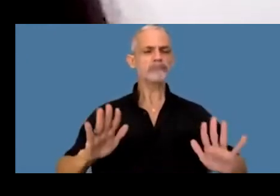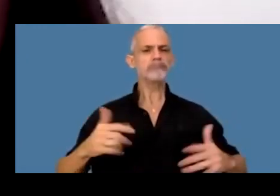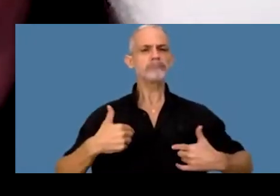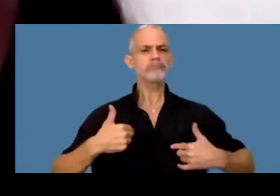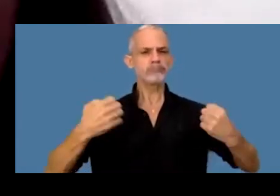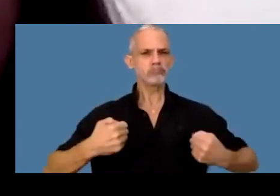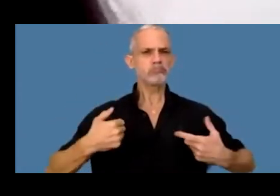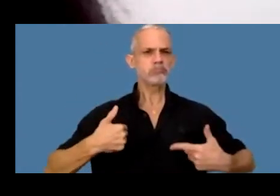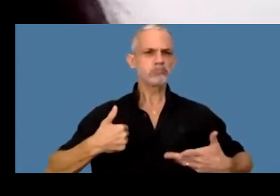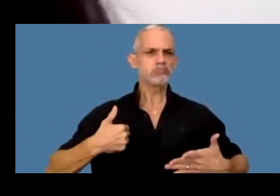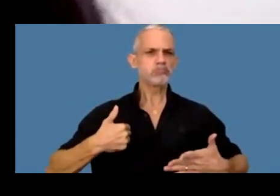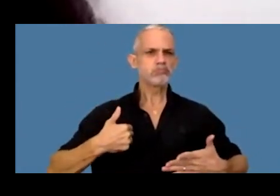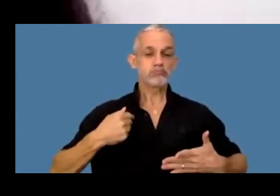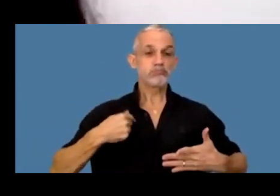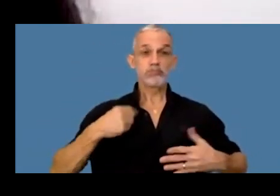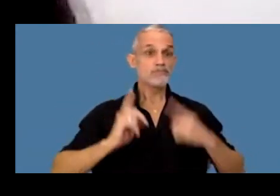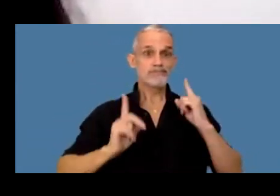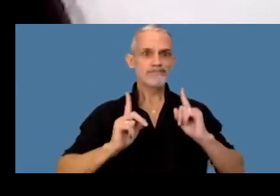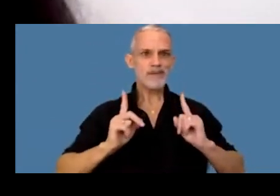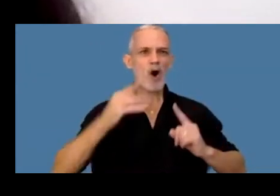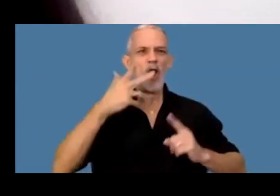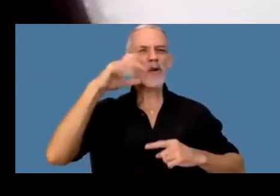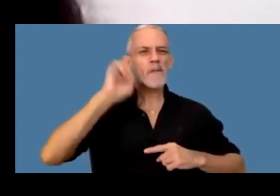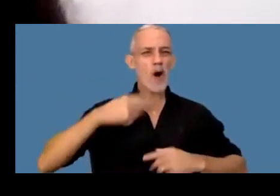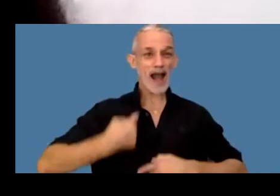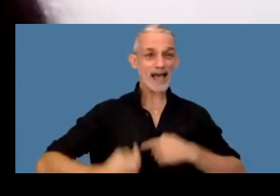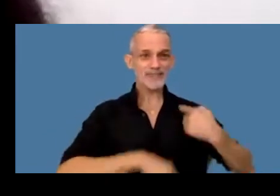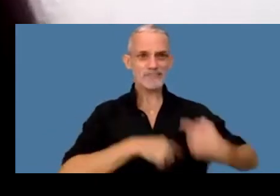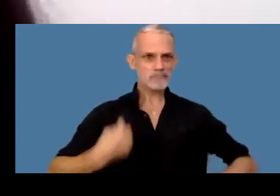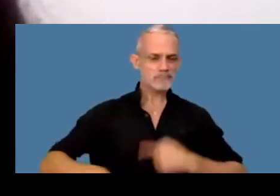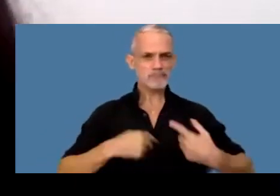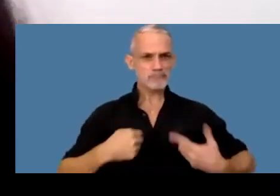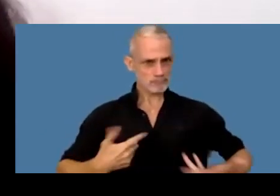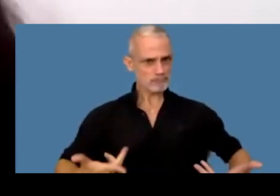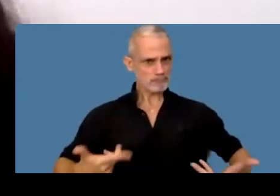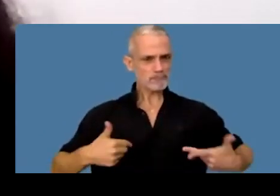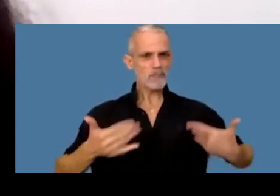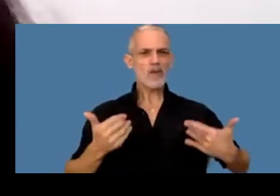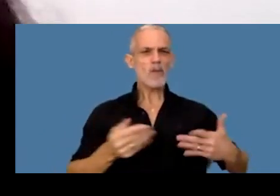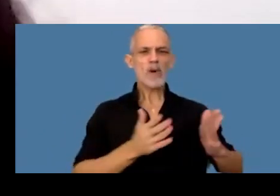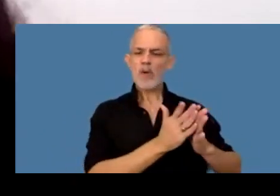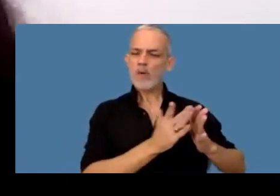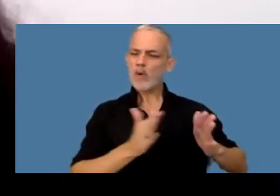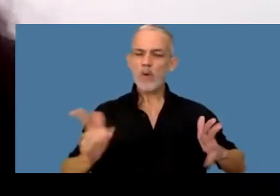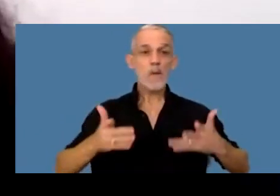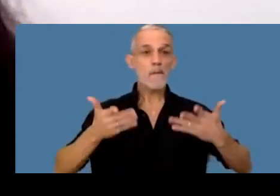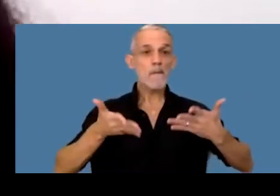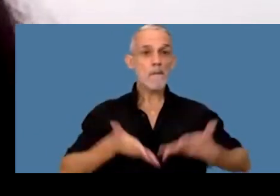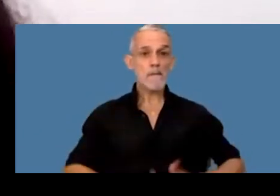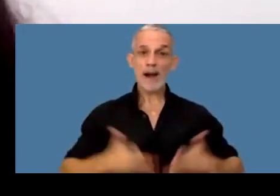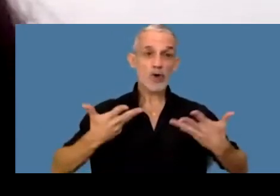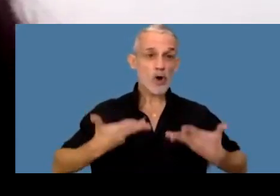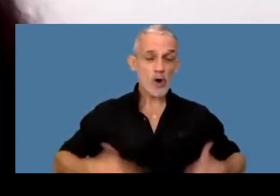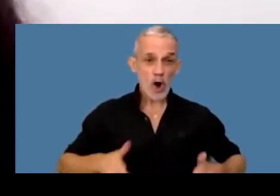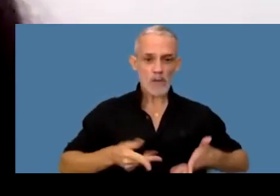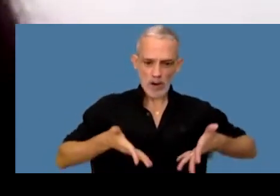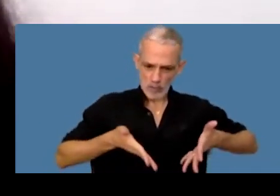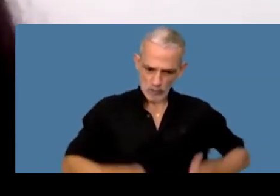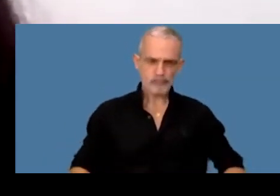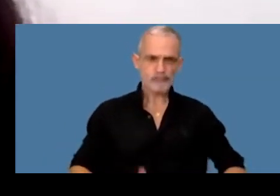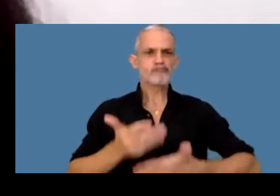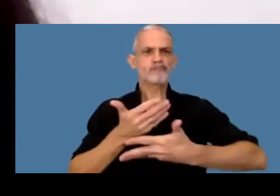que todo ese proceso, esos 9 meses, se desarrolló dentro de la salud, que se llegó al término del embarazo, o sea, el bebé es un bebé